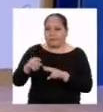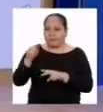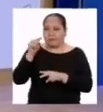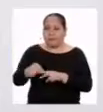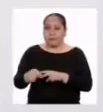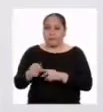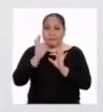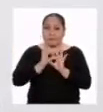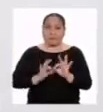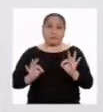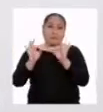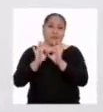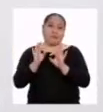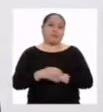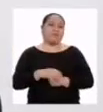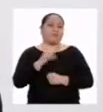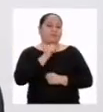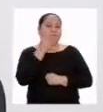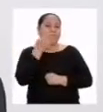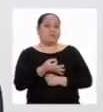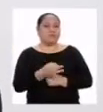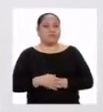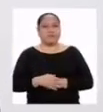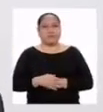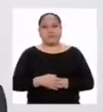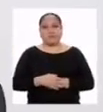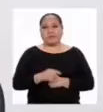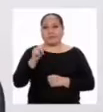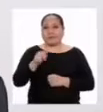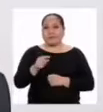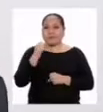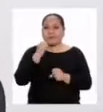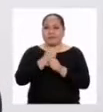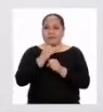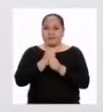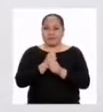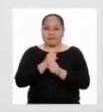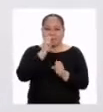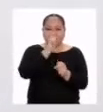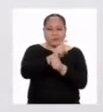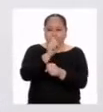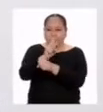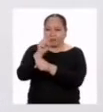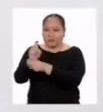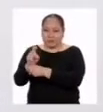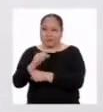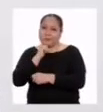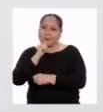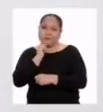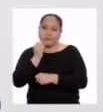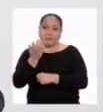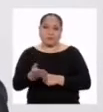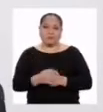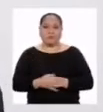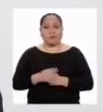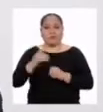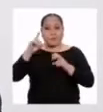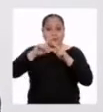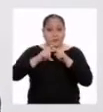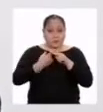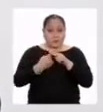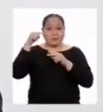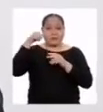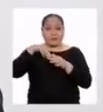esa riqueza. Es verdad, hay una labor de concientización por hacer, empezando